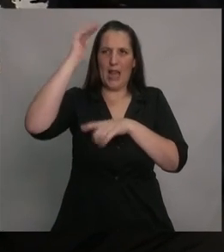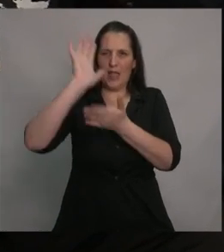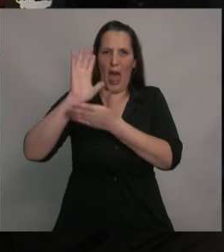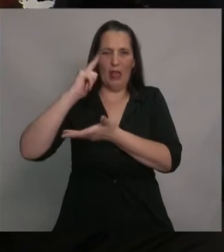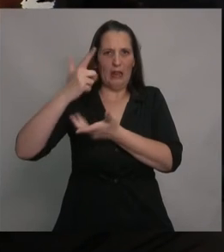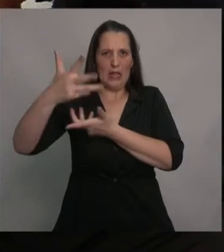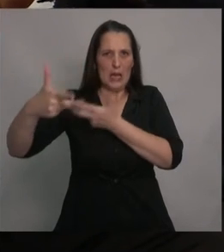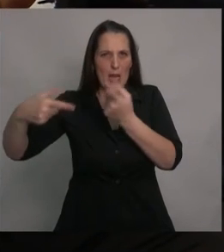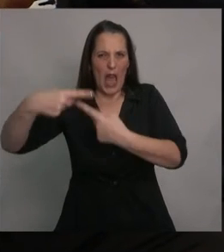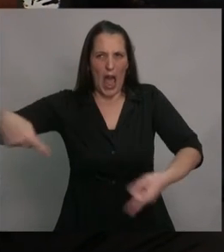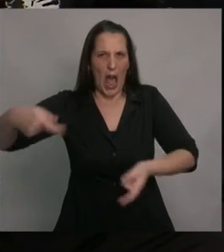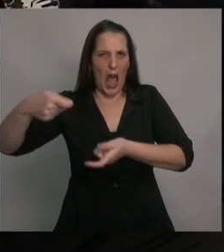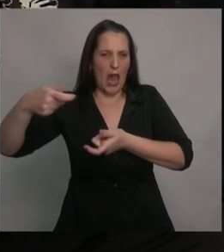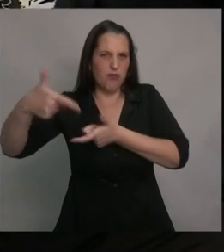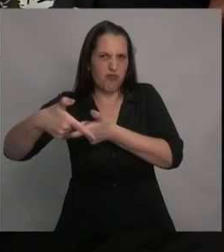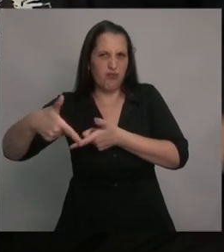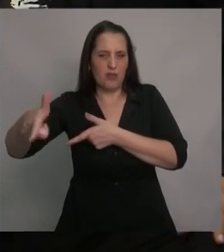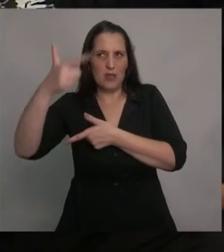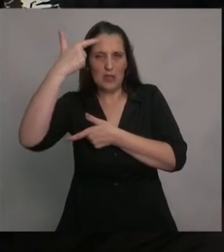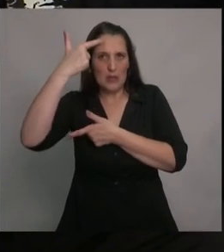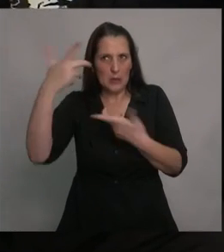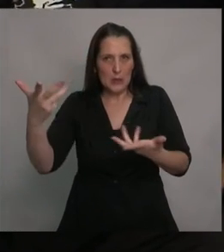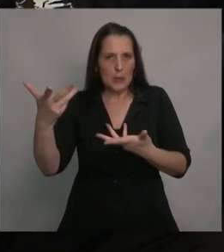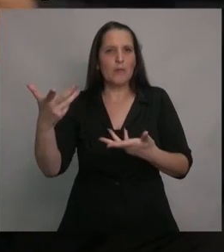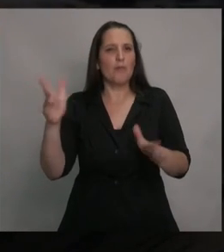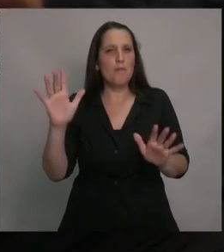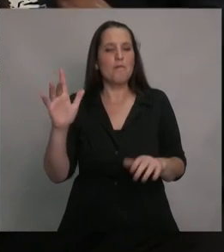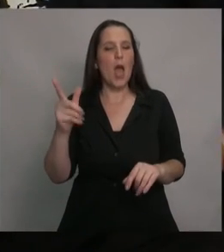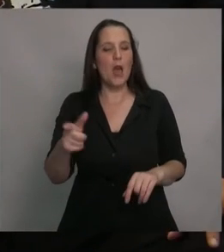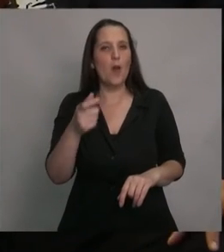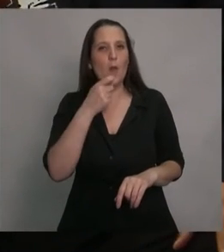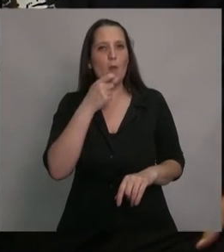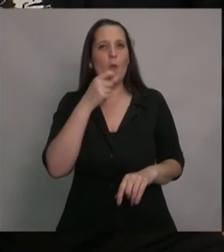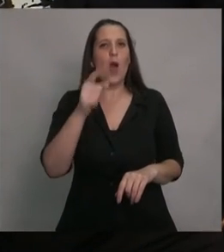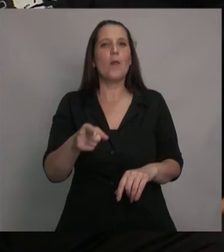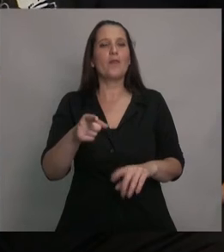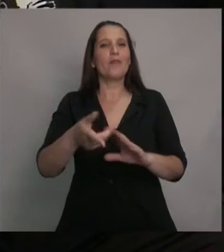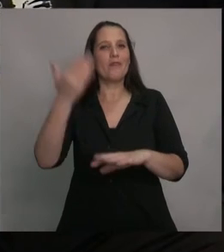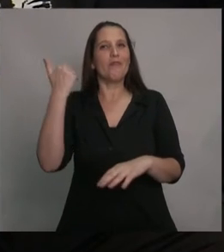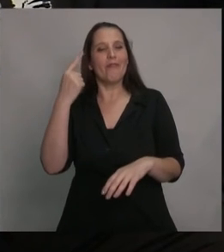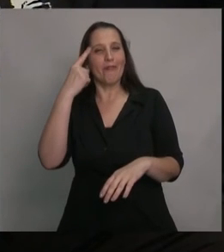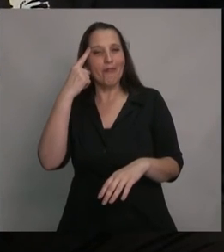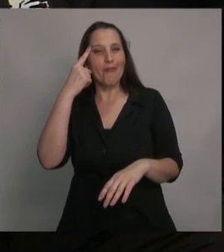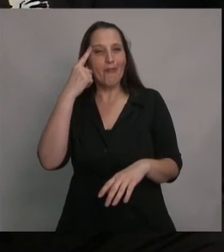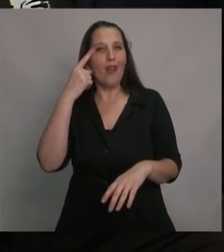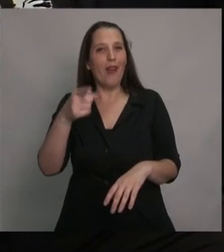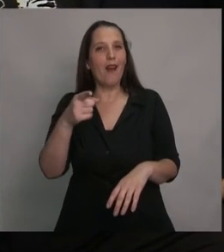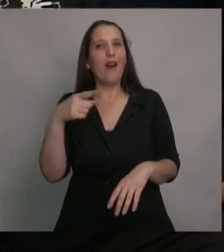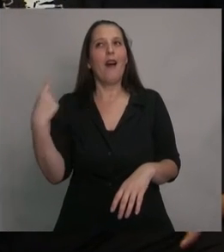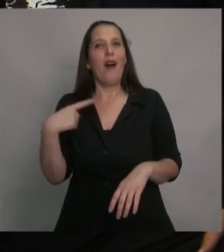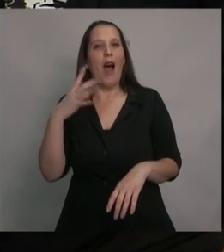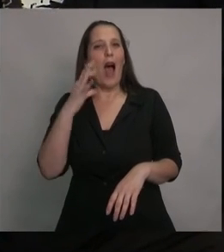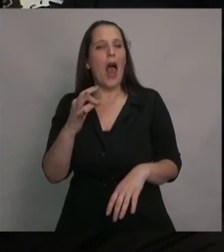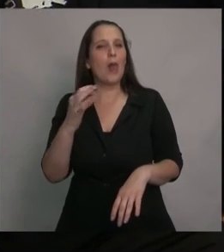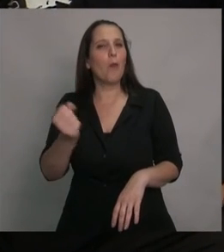Pero la anécdota a la cual se refiere a Tilio, que él le encantó la primera vez que la hice, que mis hermanos aquí la han escuchado ya varias veces, yo creo que simboliza